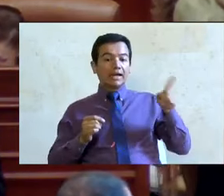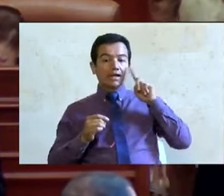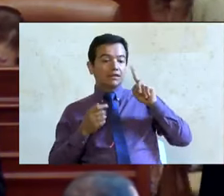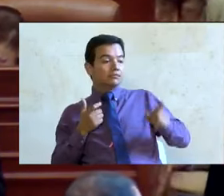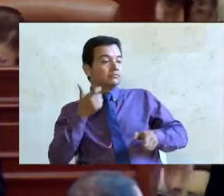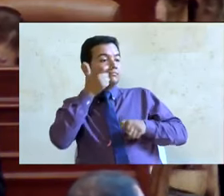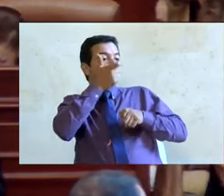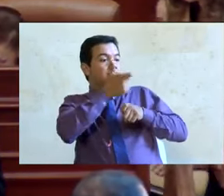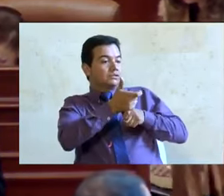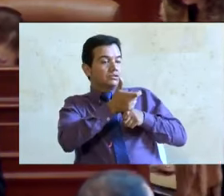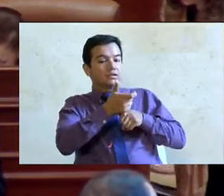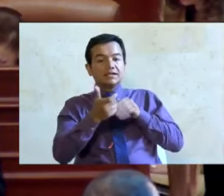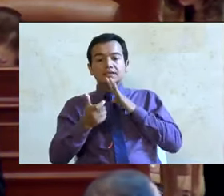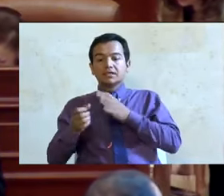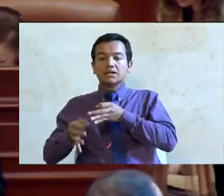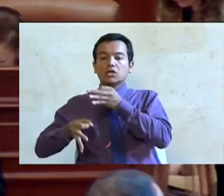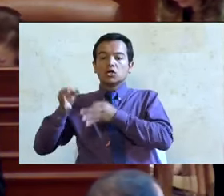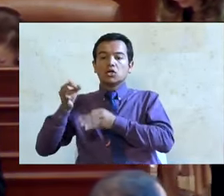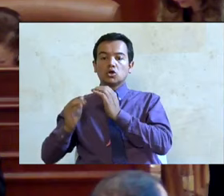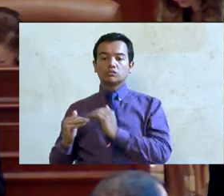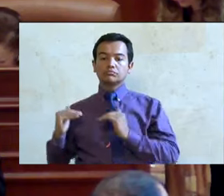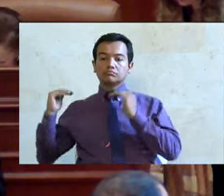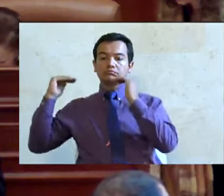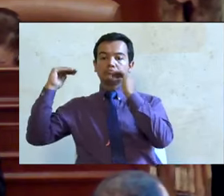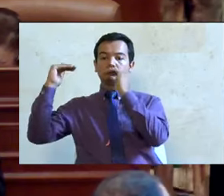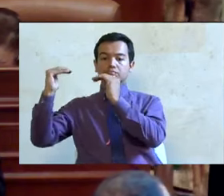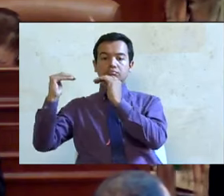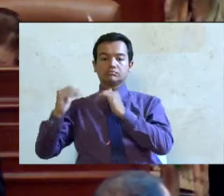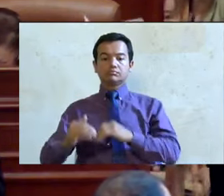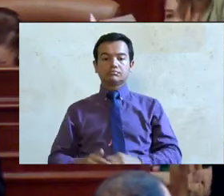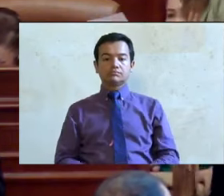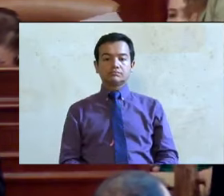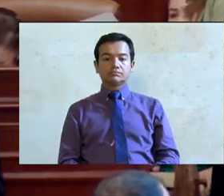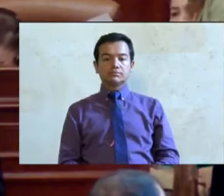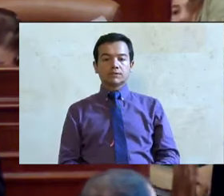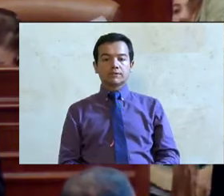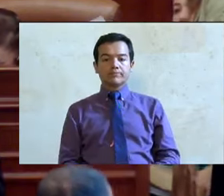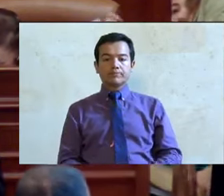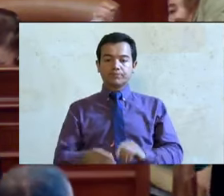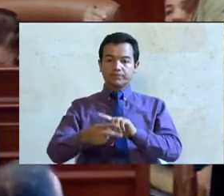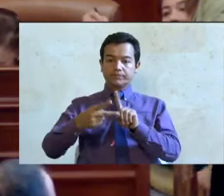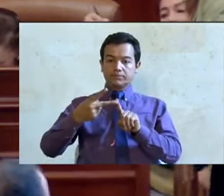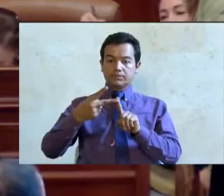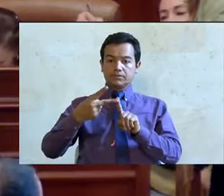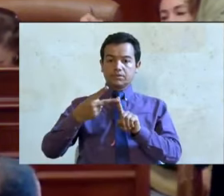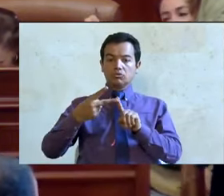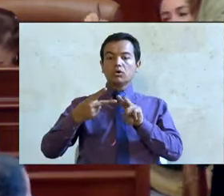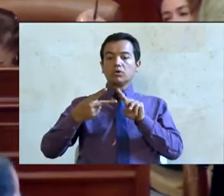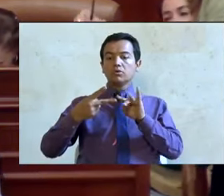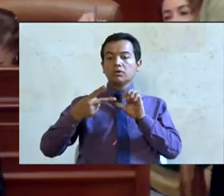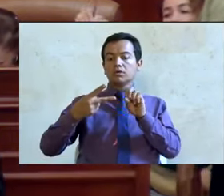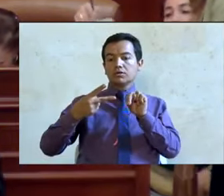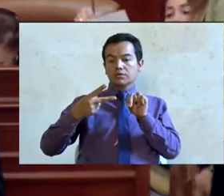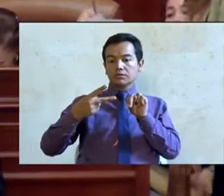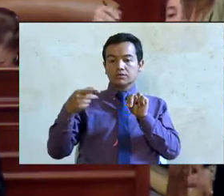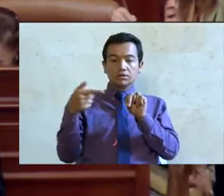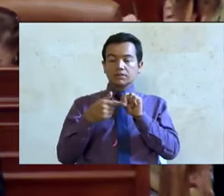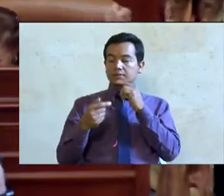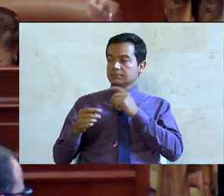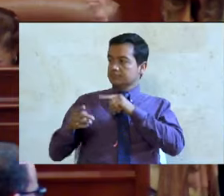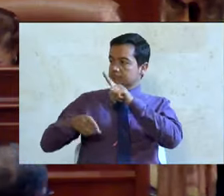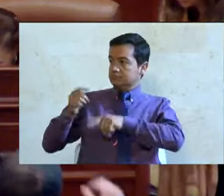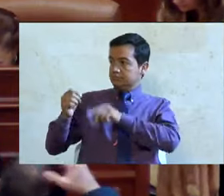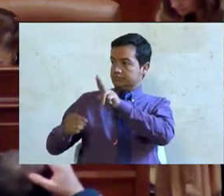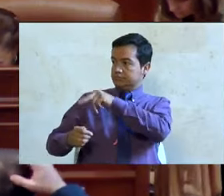investigación en la Corte Suprema de Justicia el doctor nton Córdoba se declara impedido por tener una